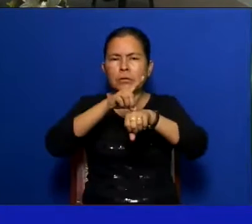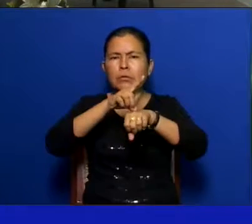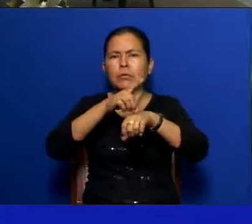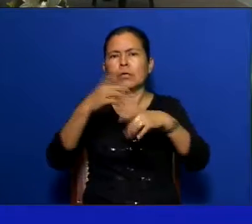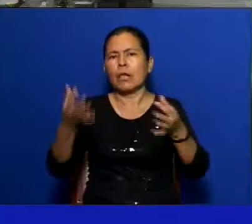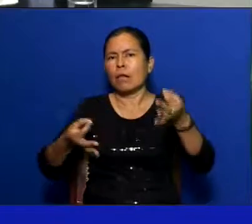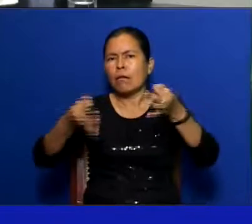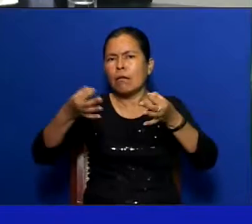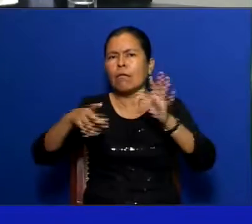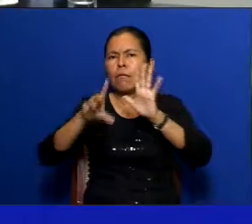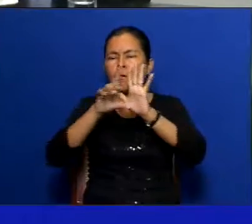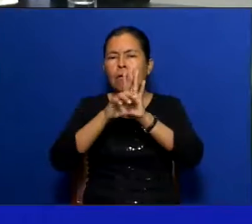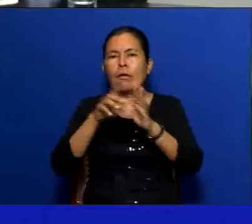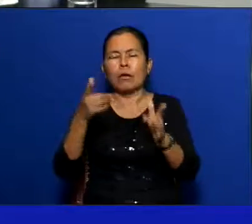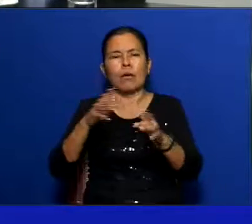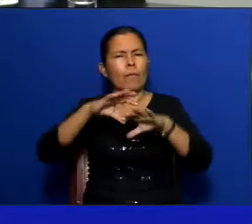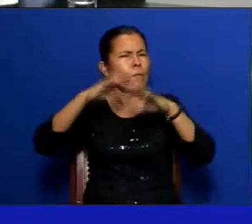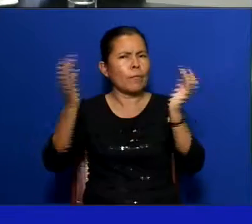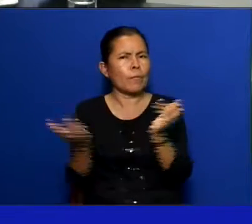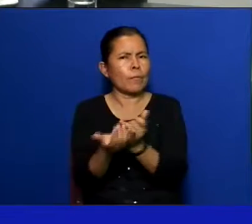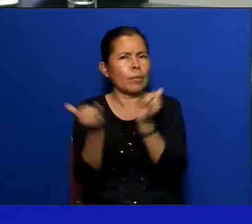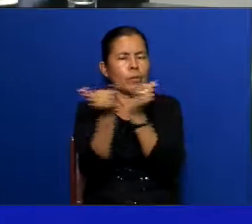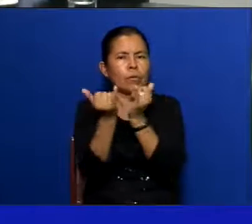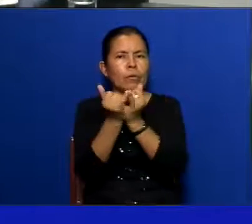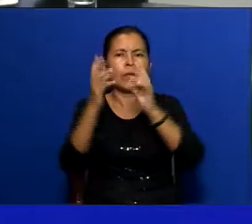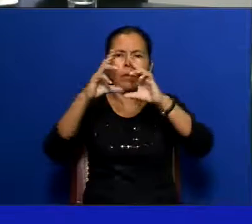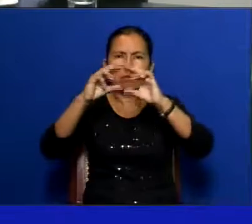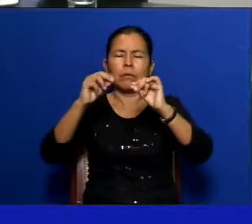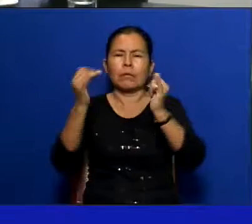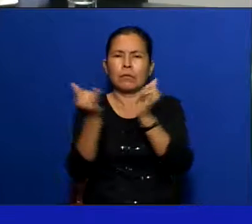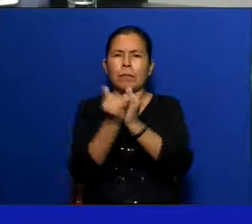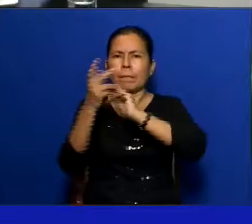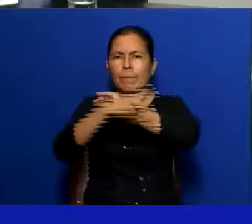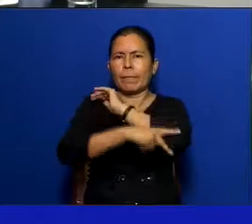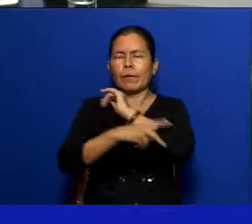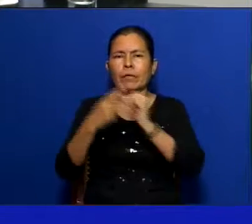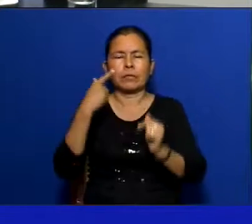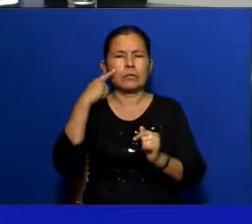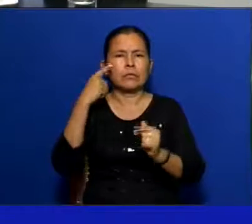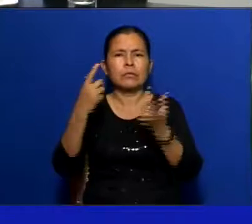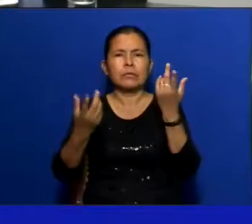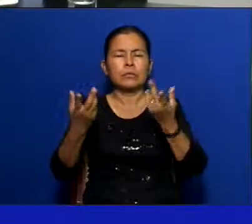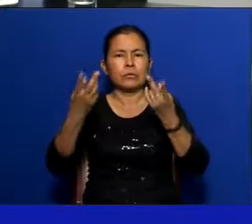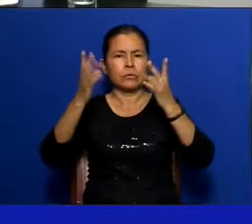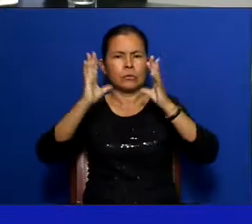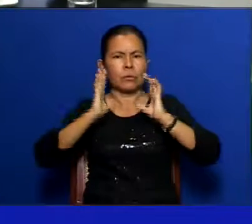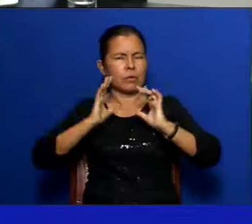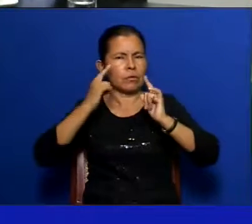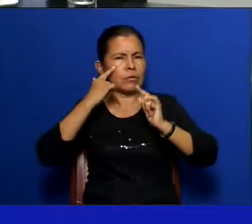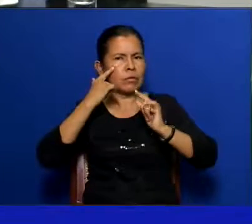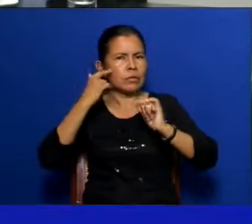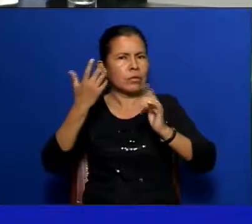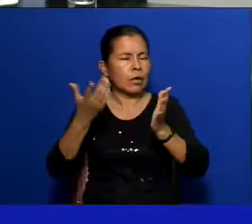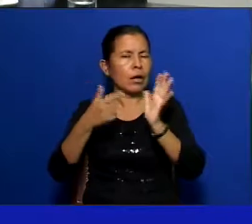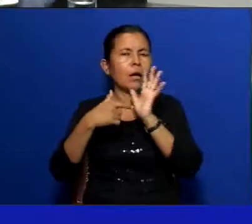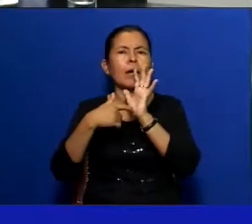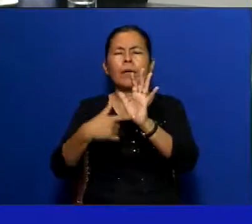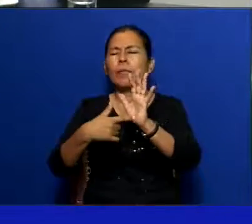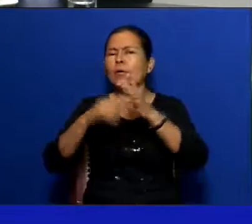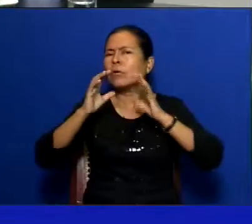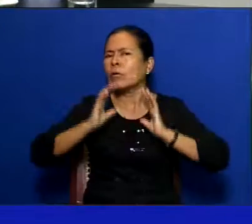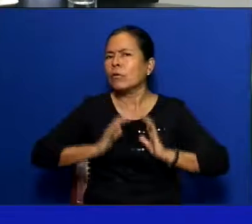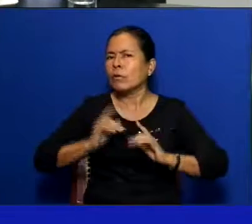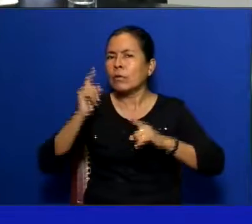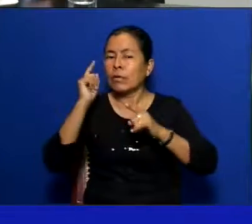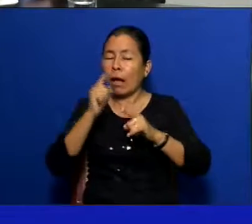Nicaragua, estaban enfocados a tratar de determinar una alteración anatómica o una lesión anatómica para